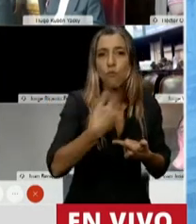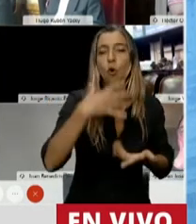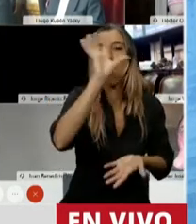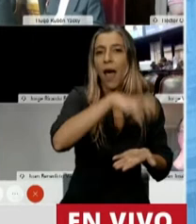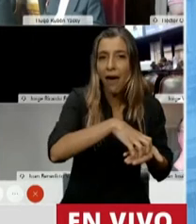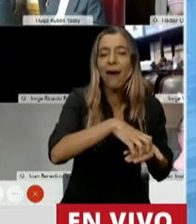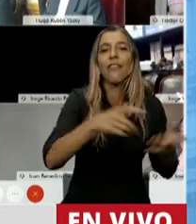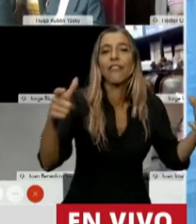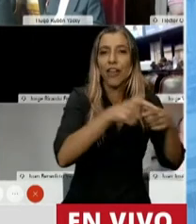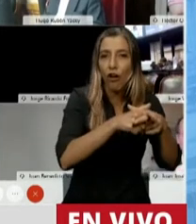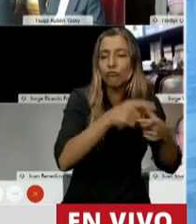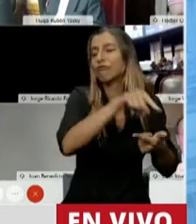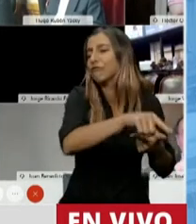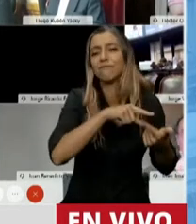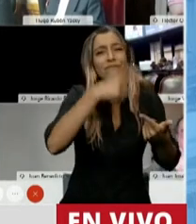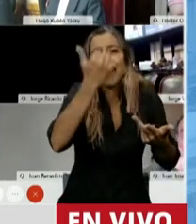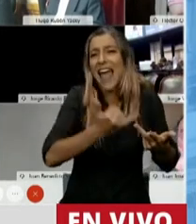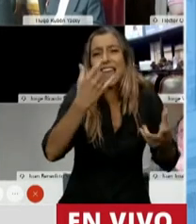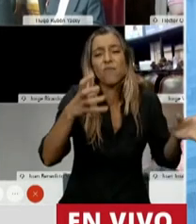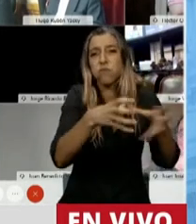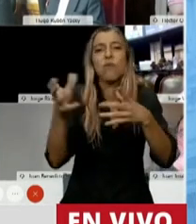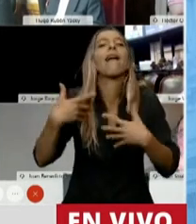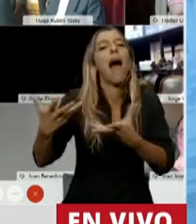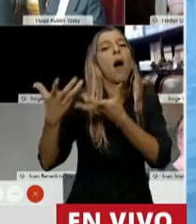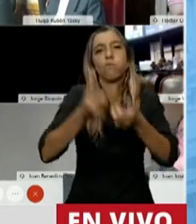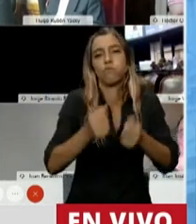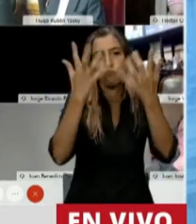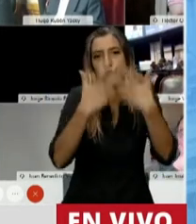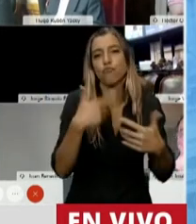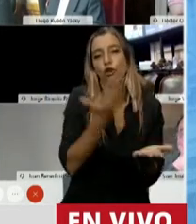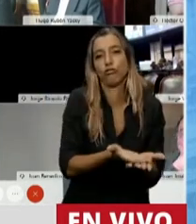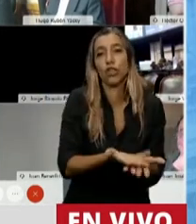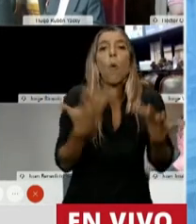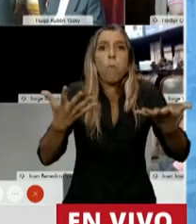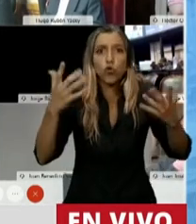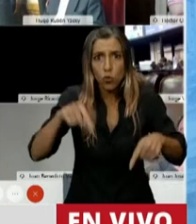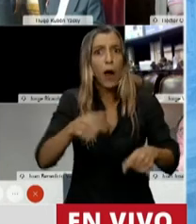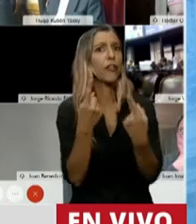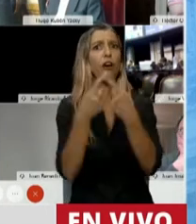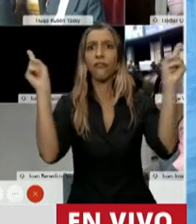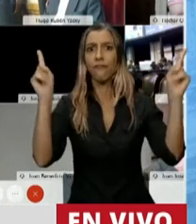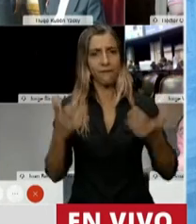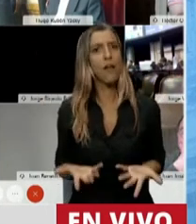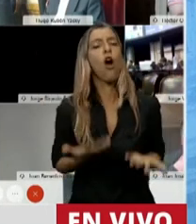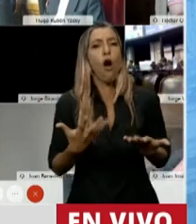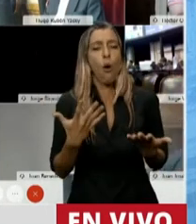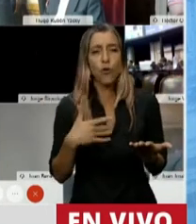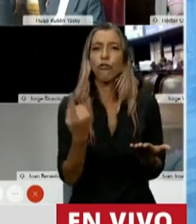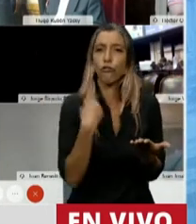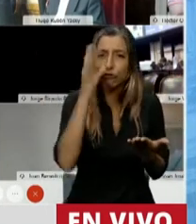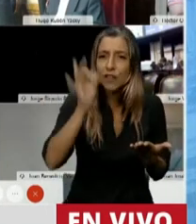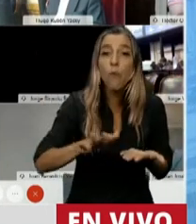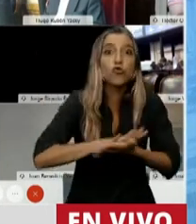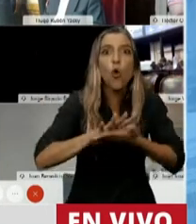este proyecto. Y sí, es épico. Y estamos conscientes que no resuelve el